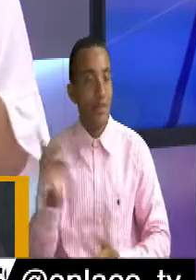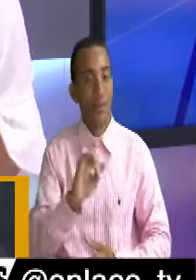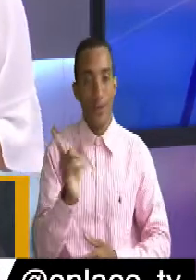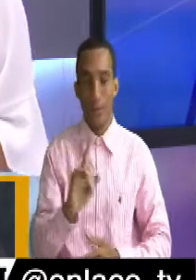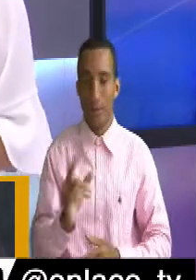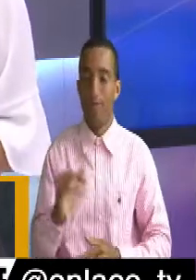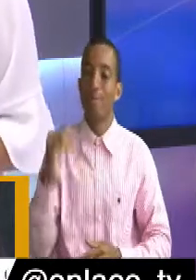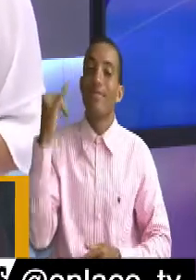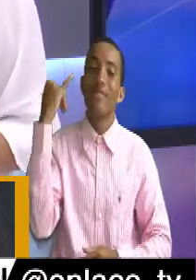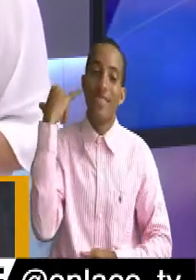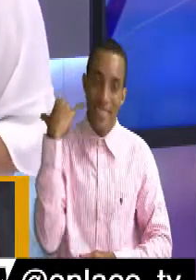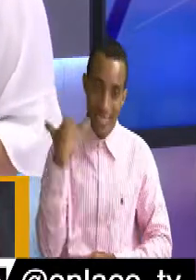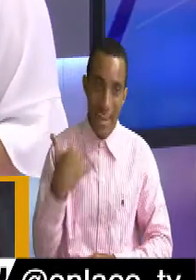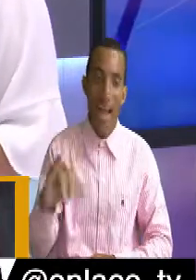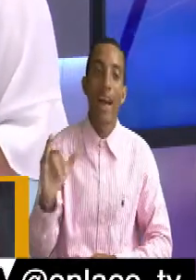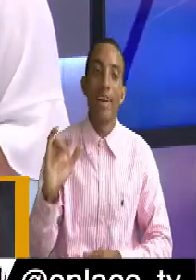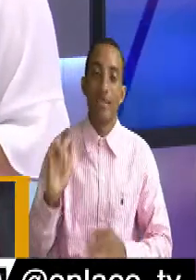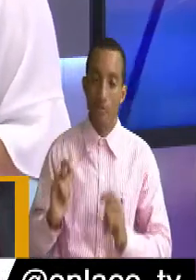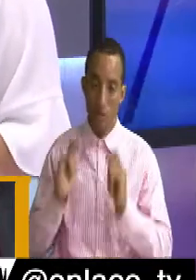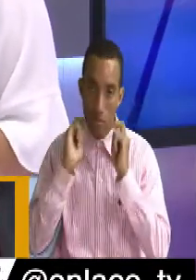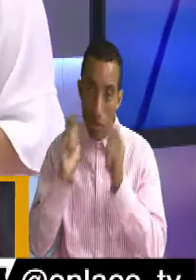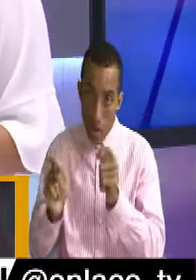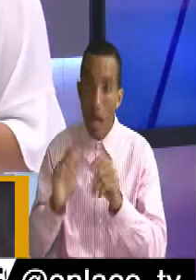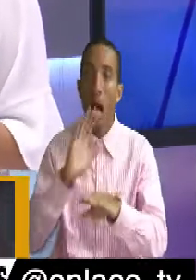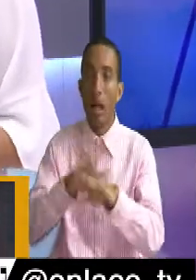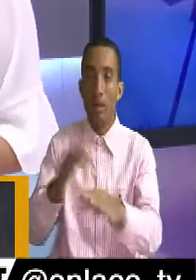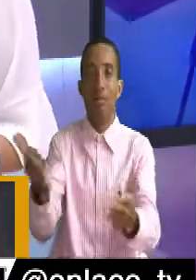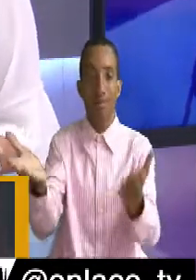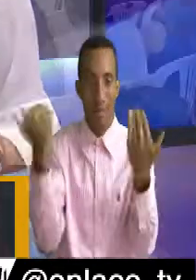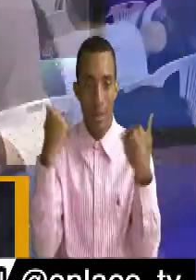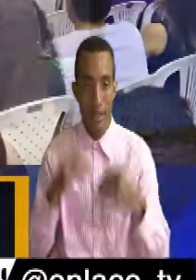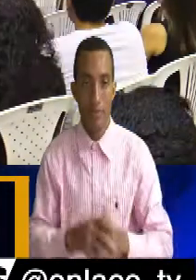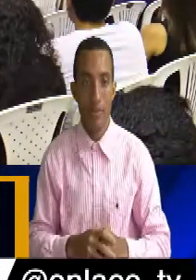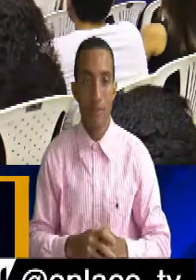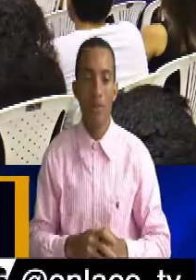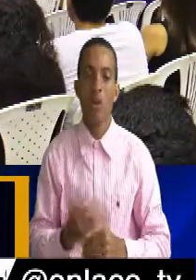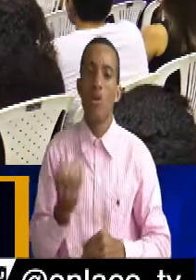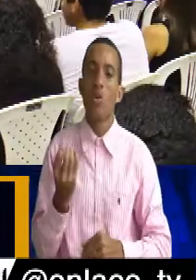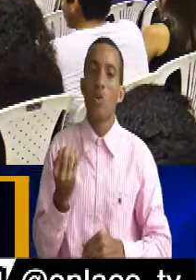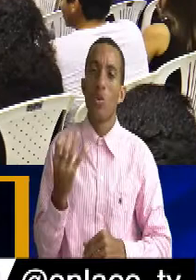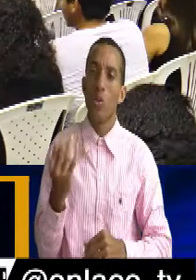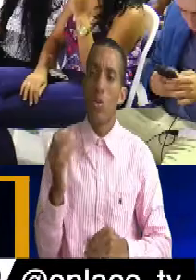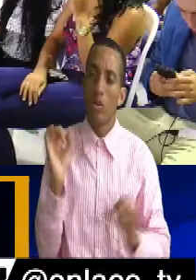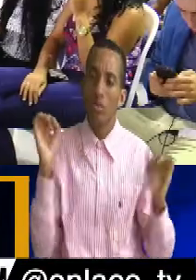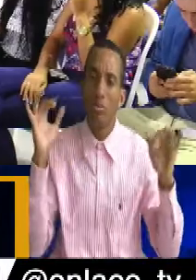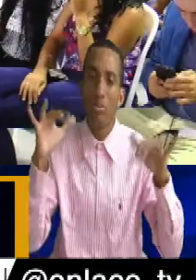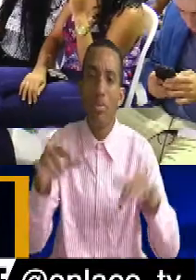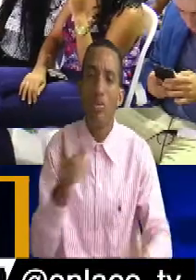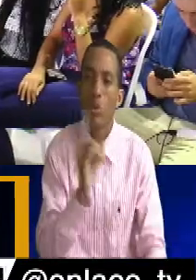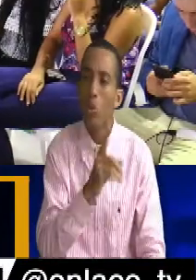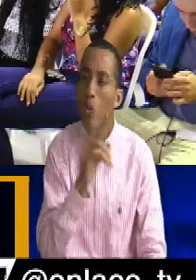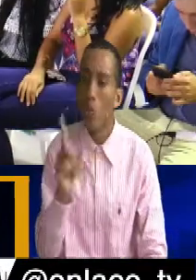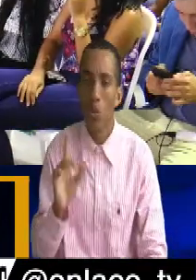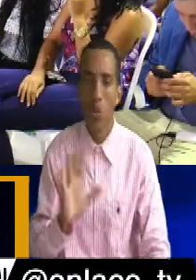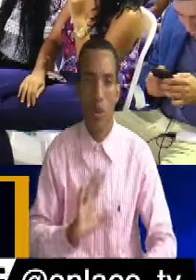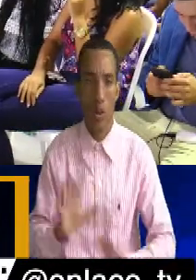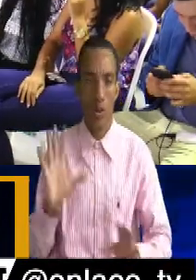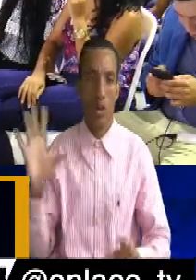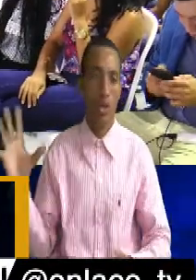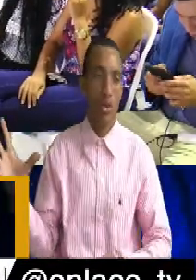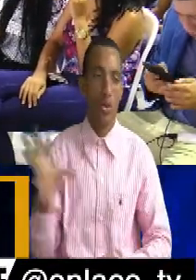que ya están siendo beneficiados en este momento con estas becas. ¿Cuántos estudiantes esperan que lleguen a este lugar? Bueno, esperamos que lleguen absolutamente todos.